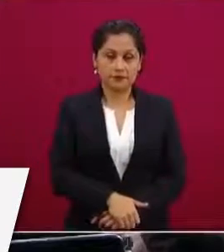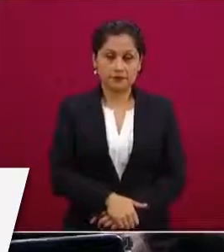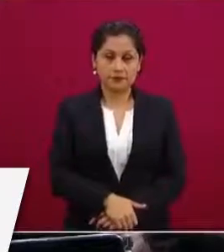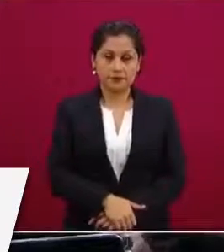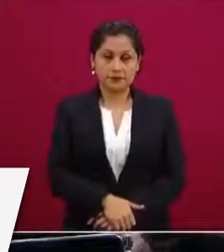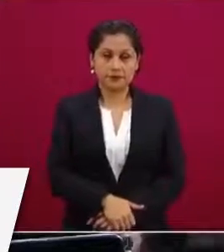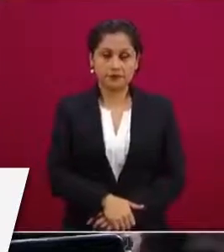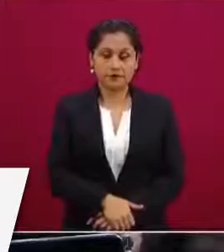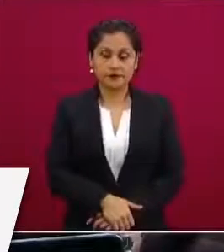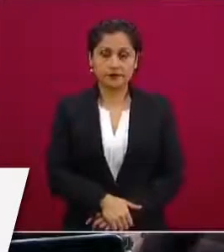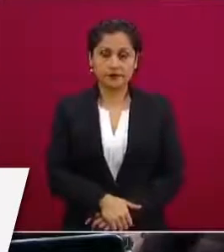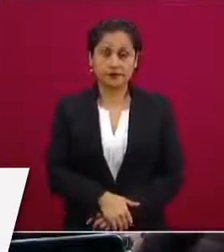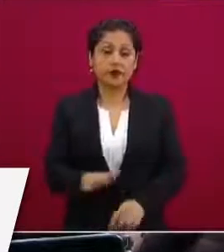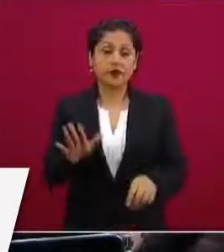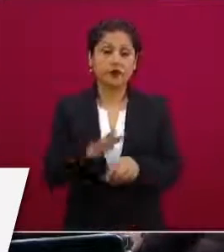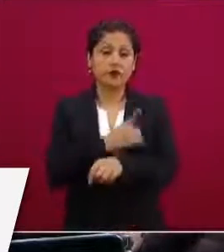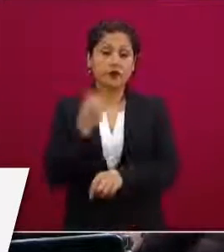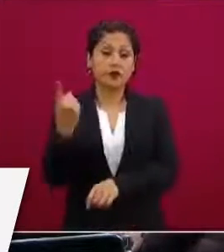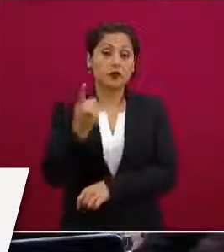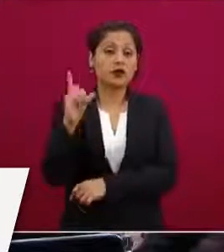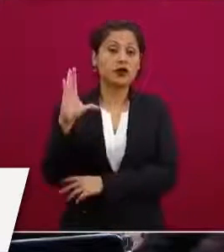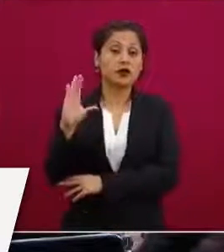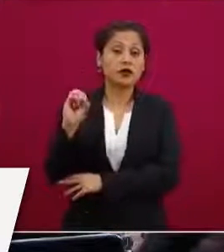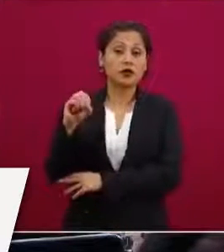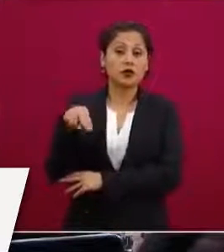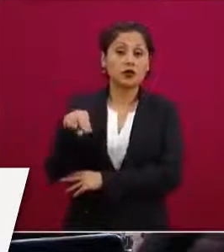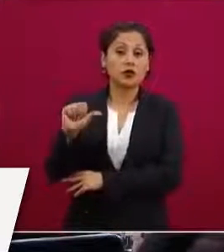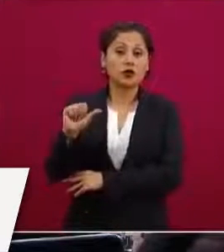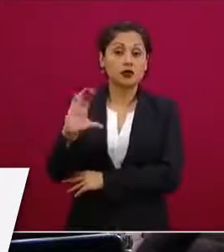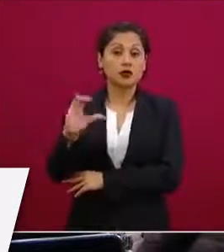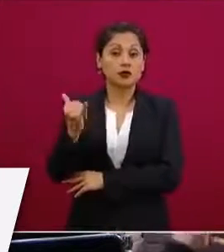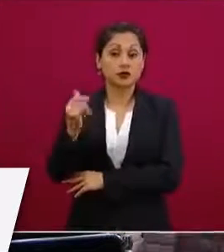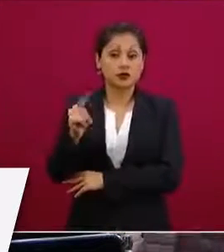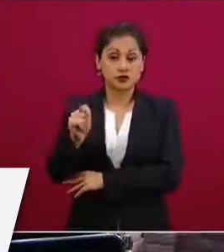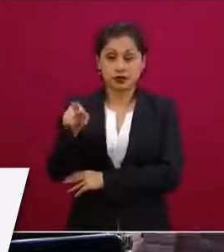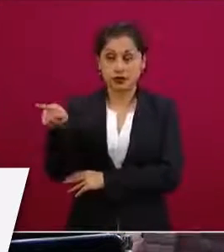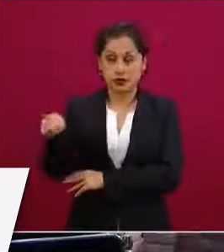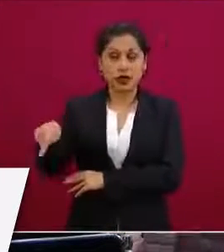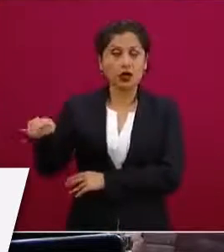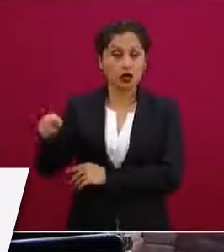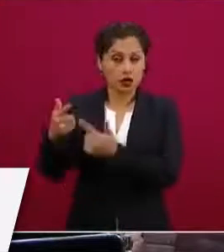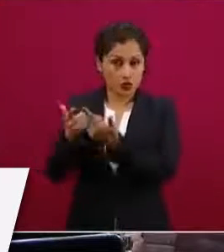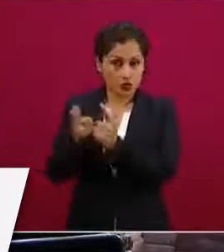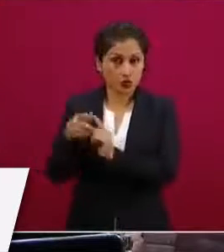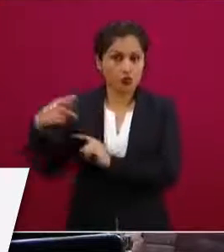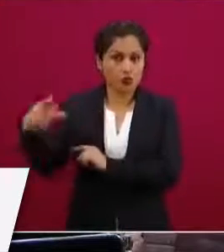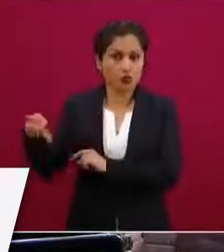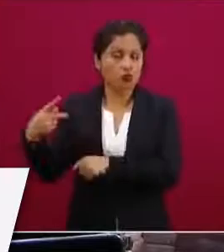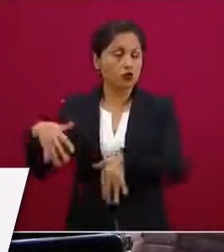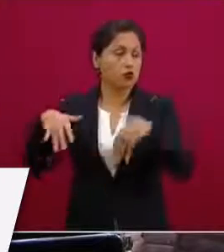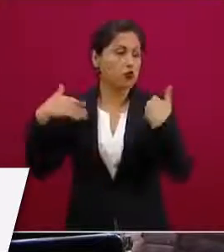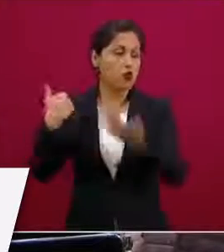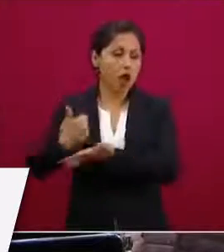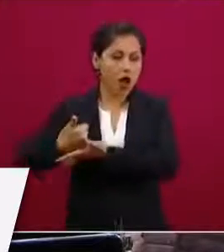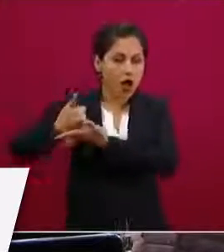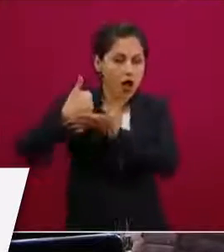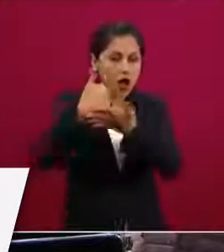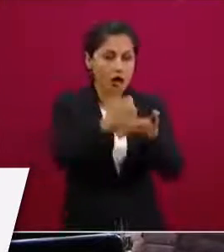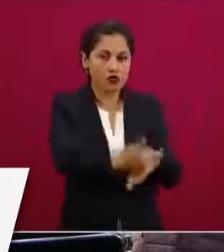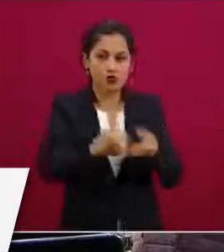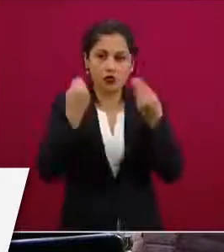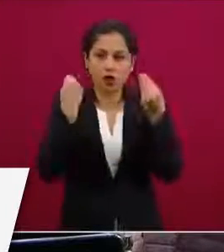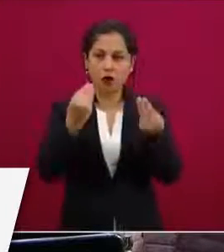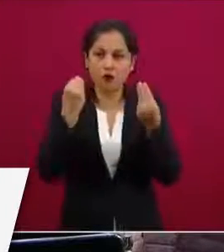porque CONACYT está ayudando mucho, el grupo de CONACYT, en todo lo relacionado con